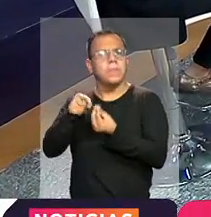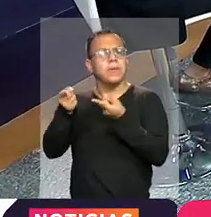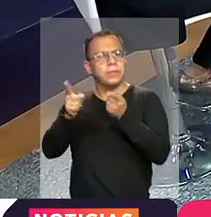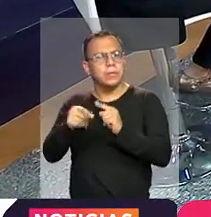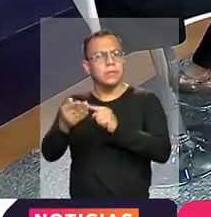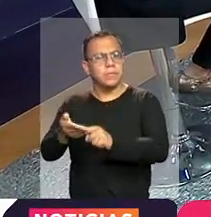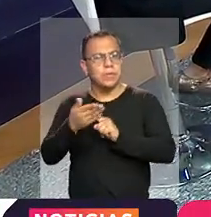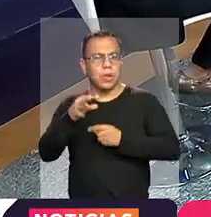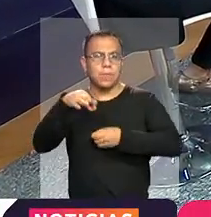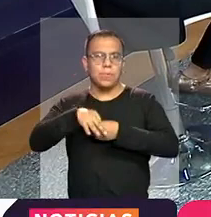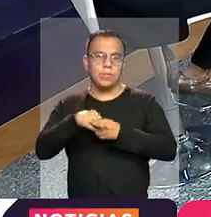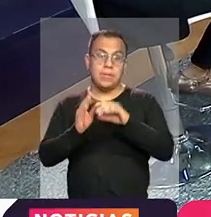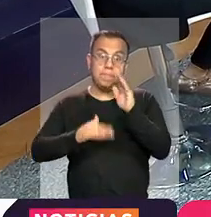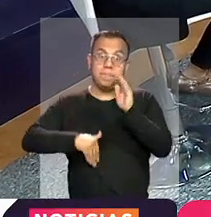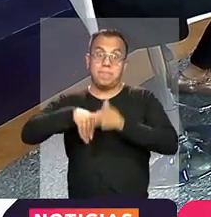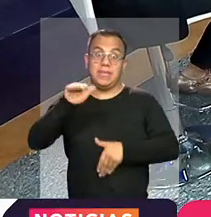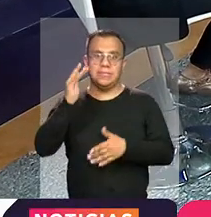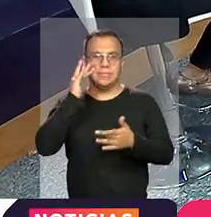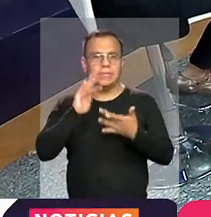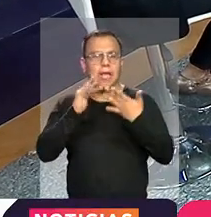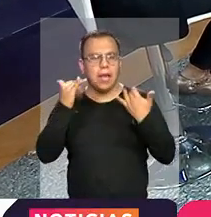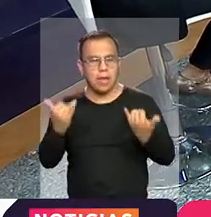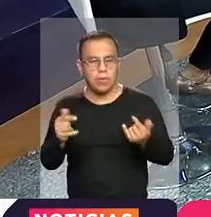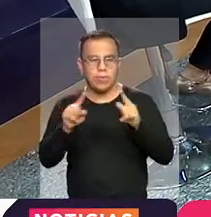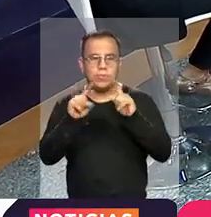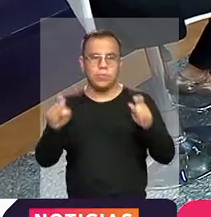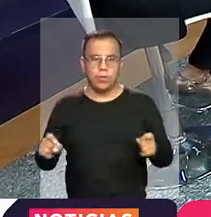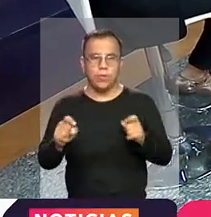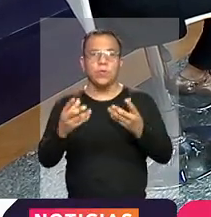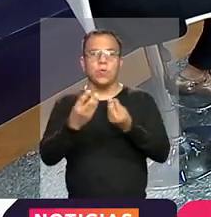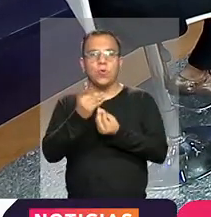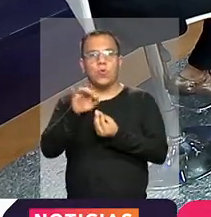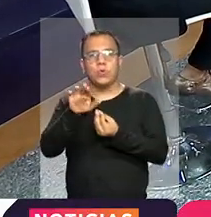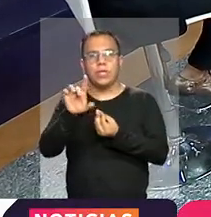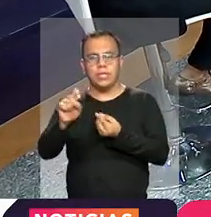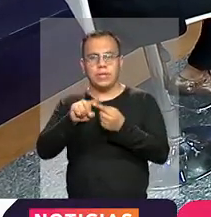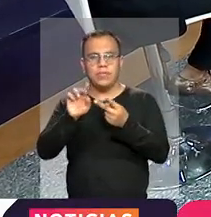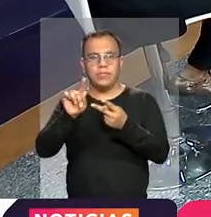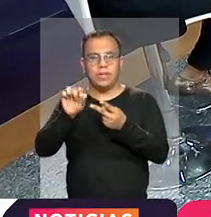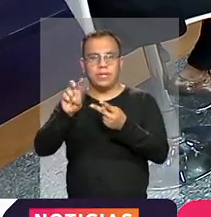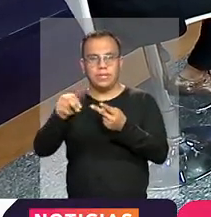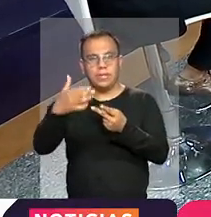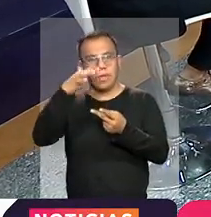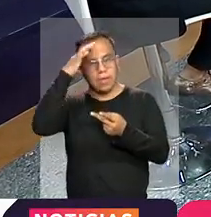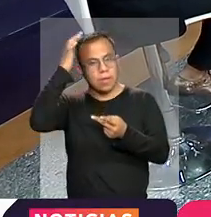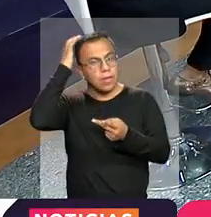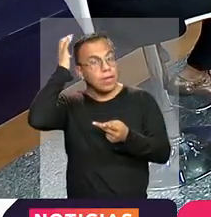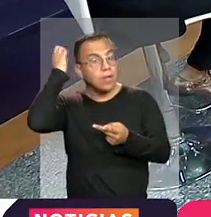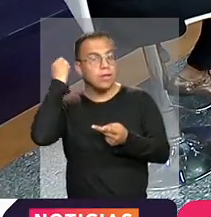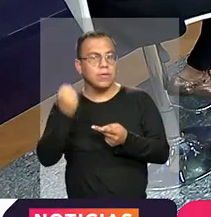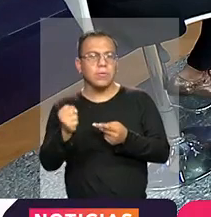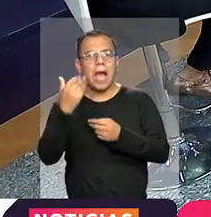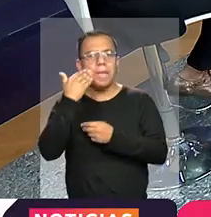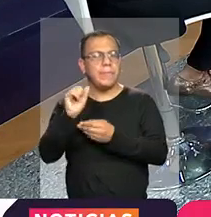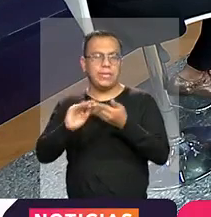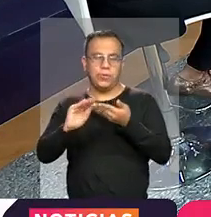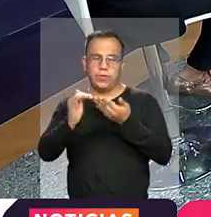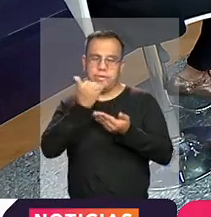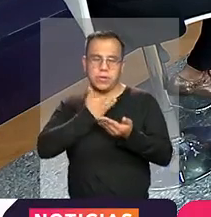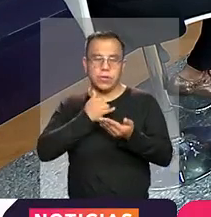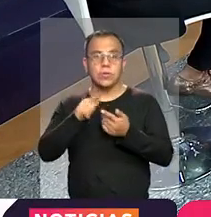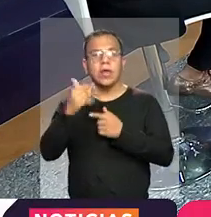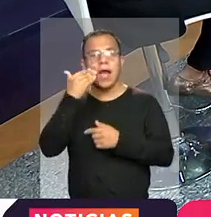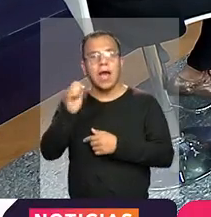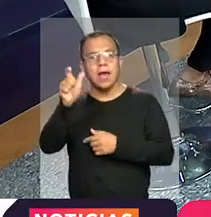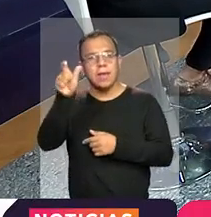pone las votaciones más altas con uribe turbay y con maría fernanda cabal porque se presenta este fenómeno se mantiene